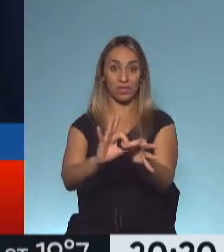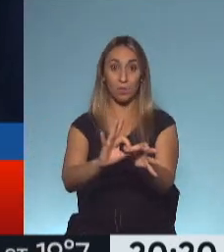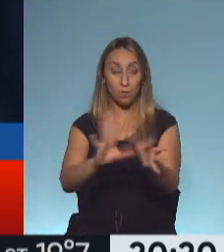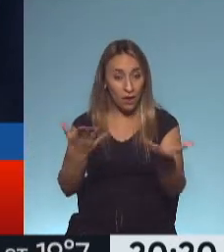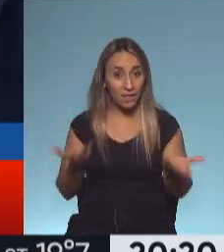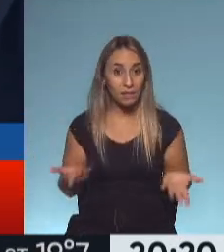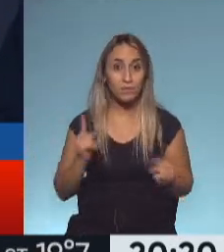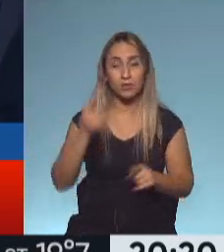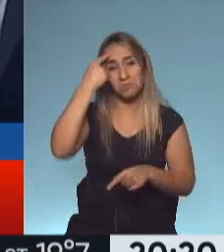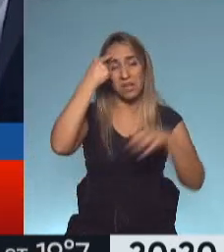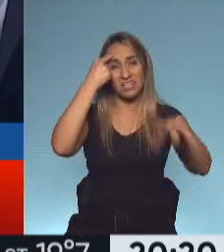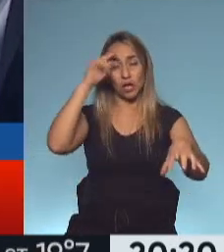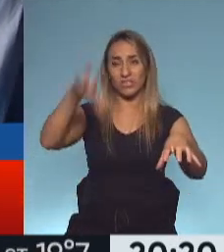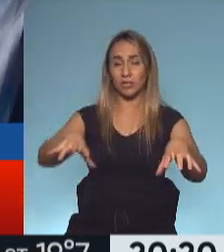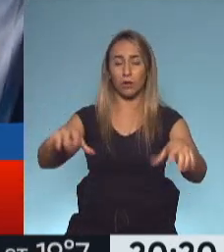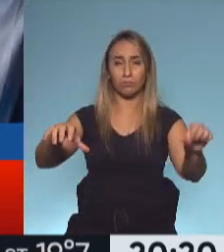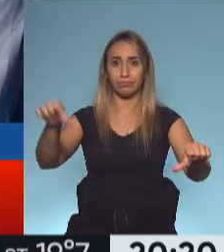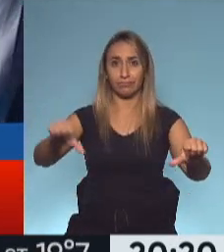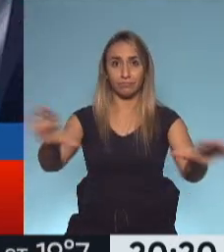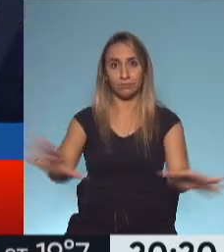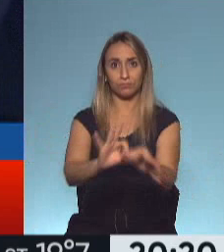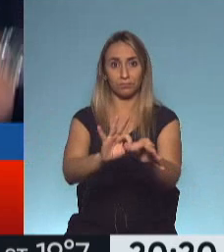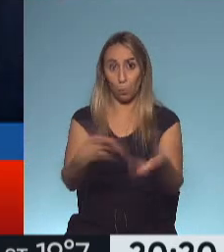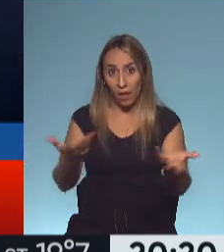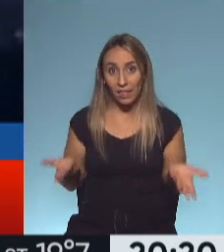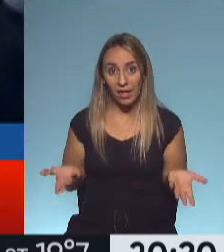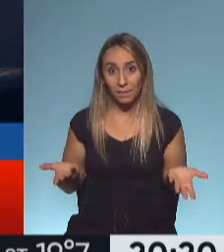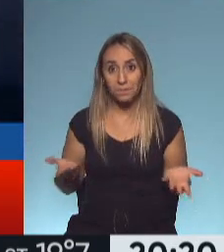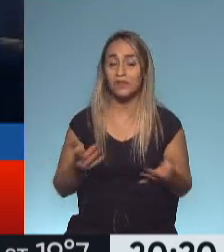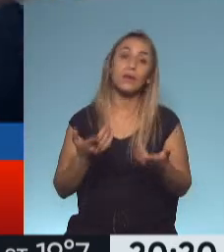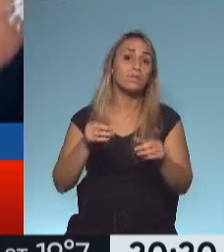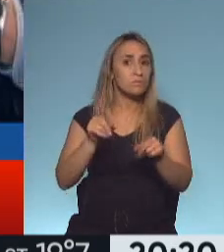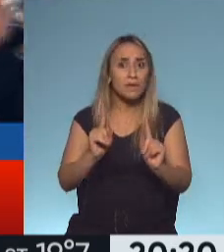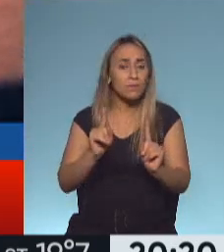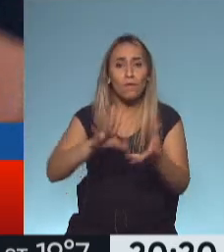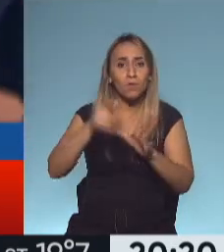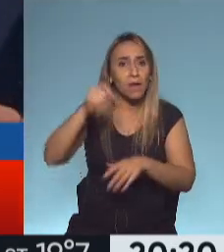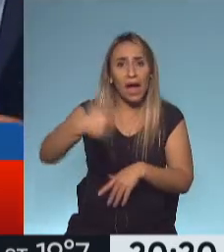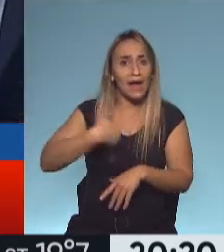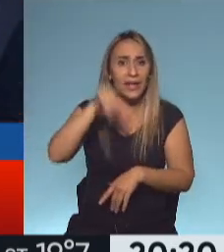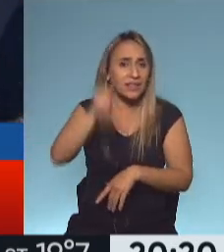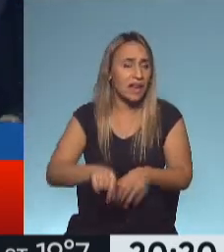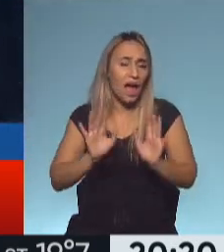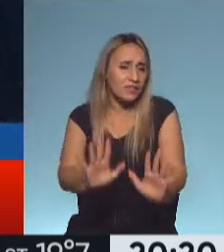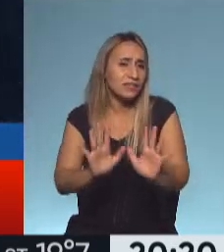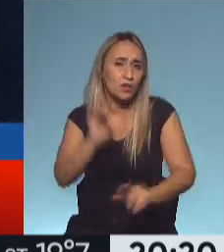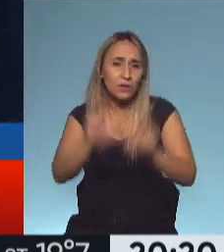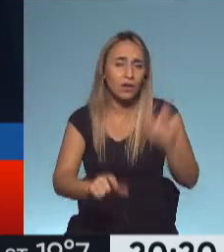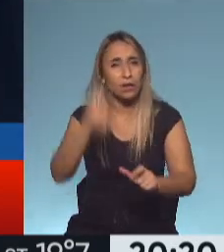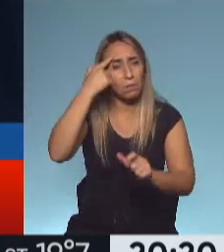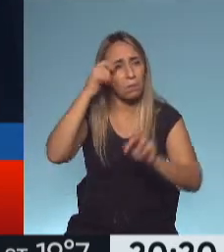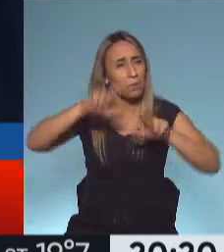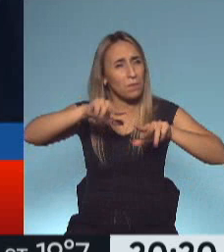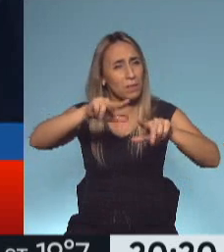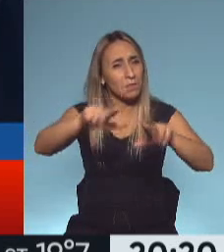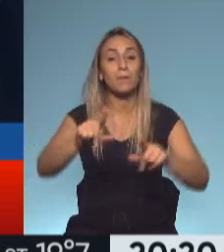sectores, estos rubros, como pueden ser otros. Y lo que hay es mucha reconversión, de hecho, en Argentina, gente que le encuentra la vuelta y que va eso laburando. Seguro. Sí, hay gente que ha usado el IFE para poner